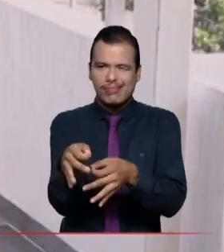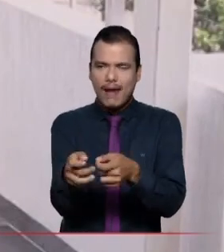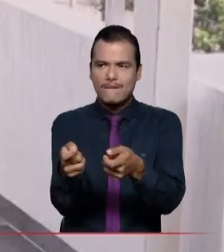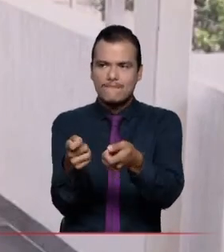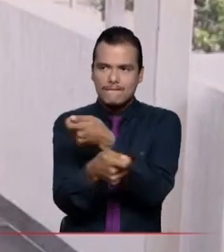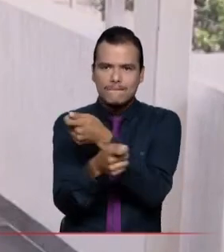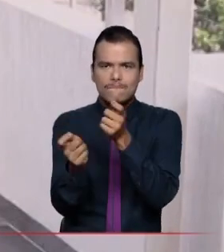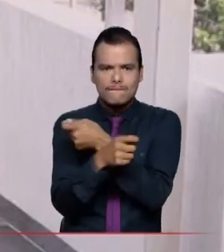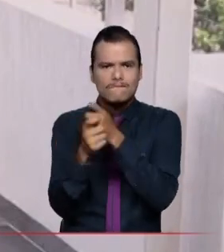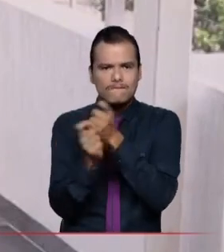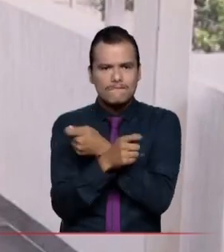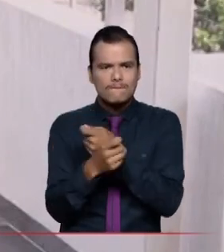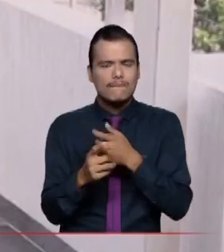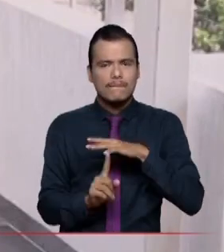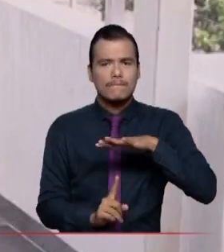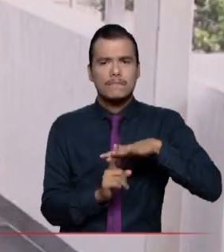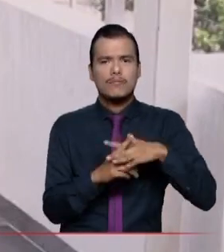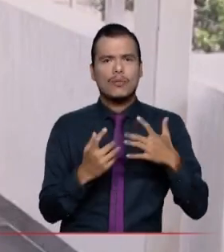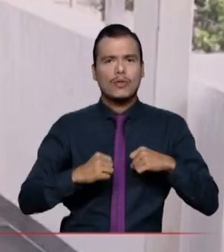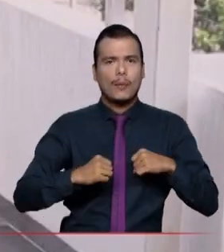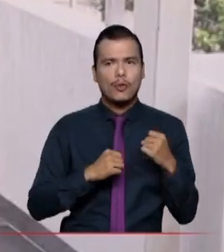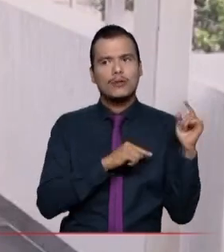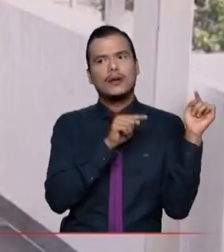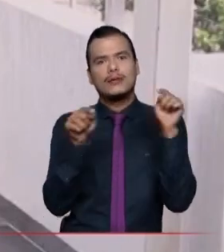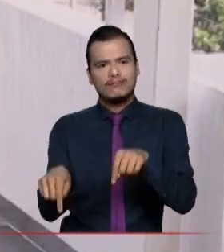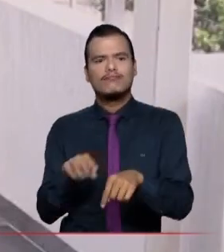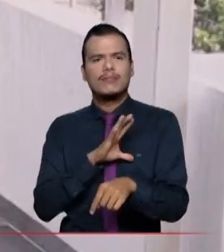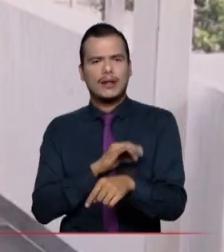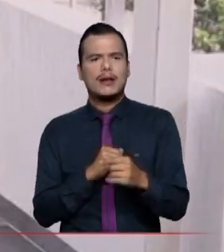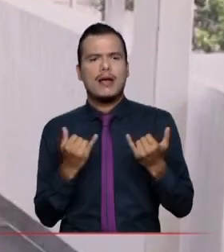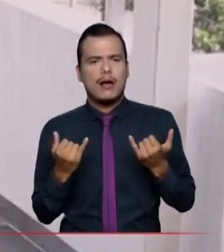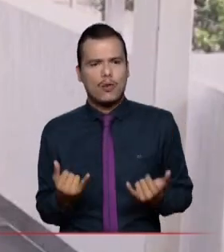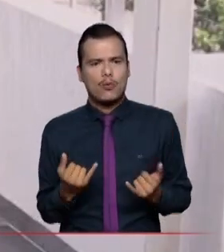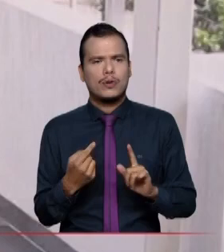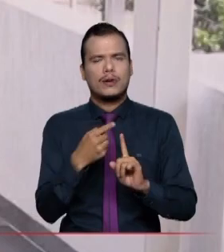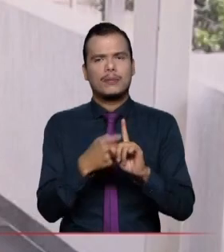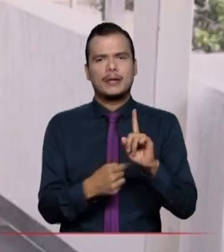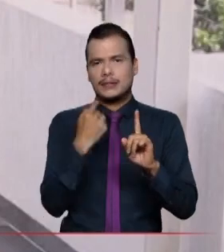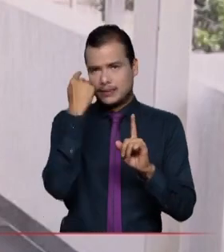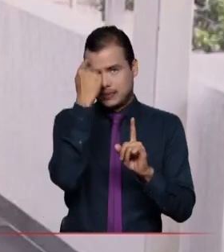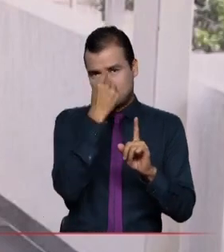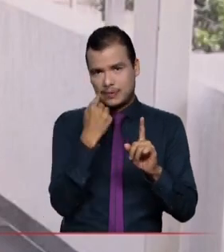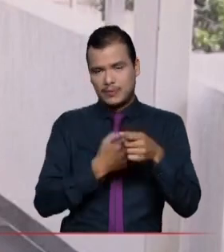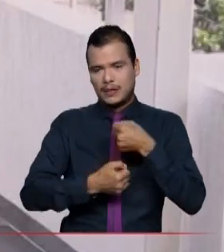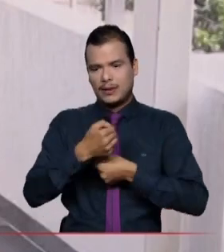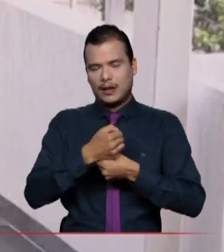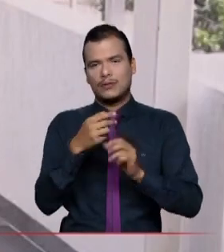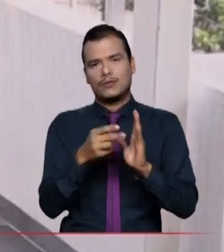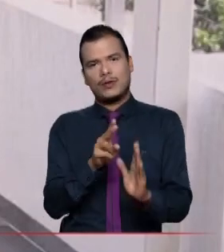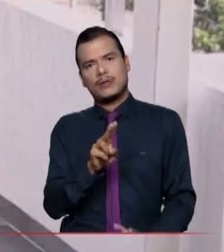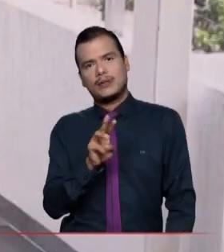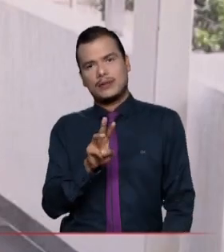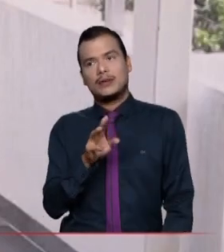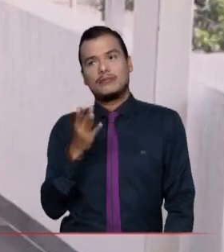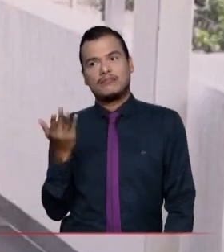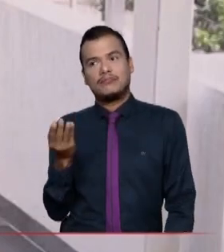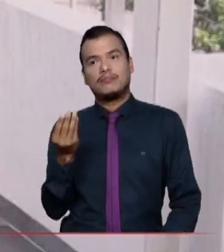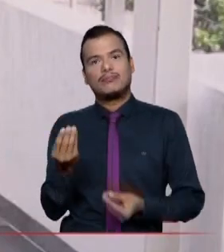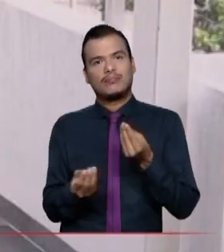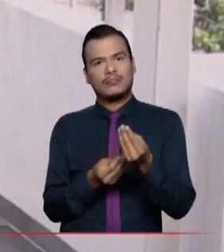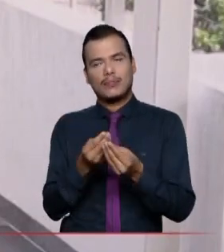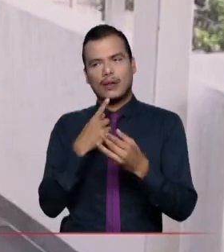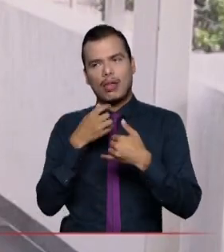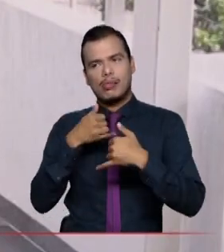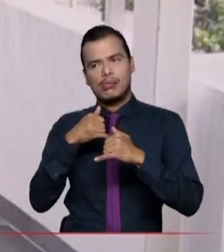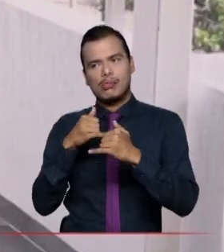este delito desde la ciudad de Bogotá y viene a impactar Cali. En el mes de septiembre del año 2023, mediante engaños, le hurta la suma de 8